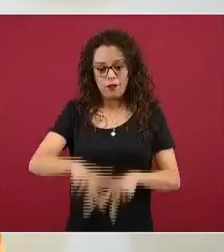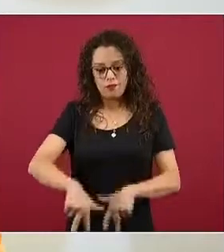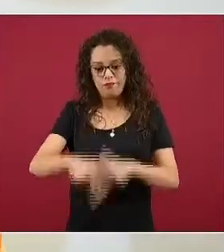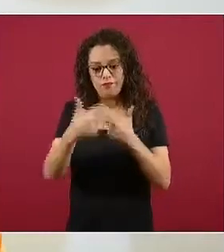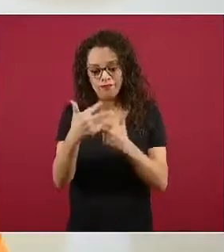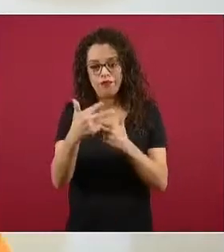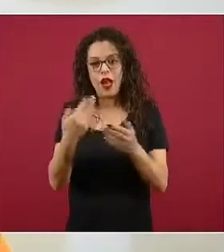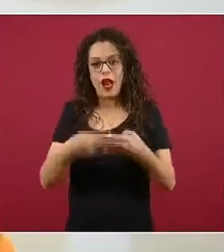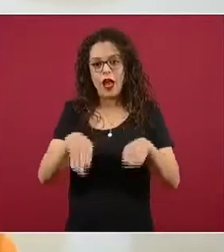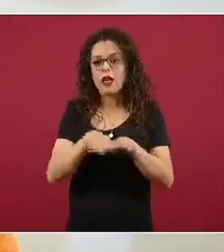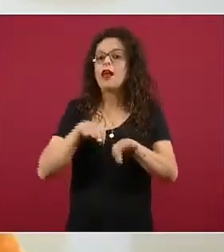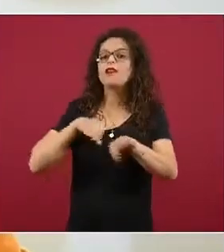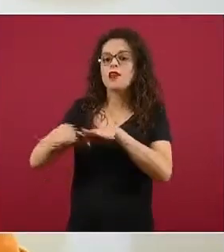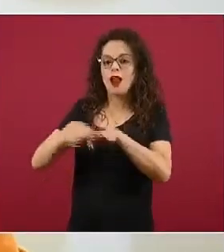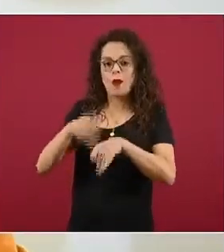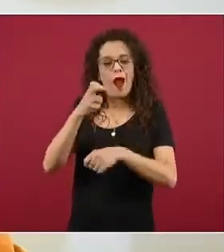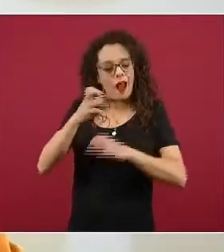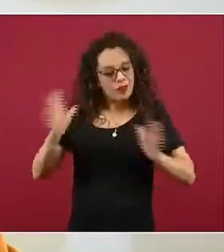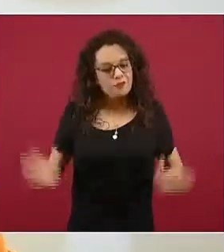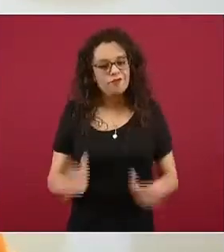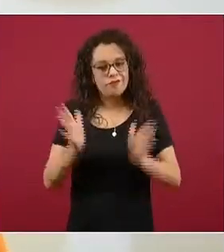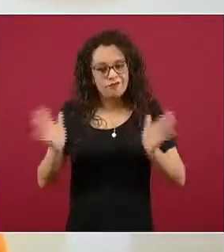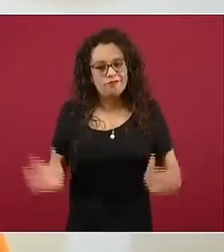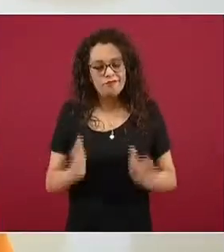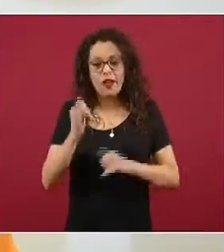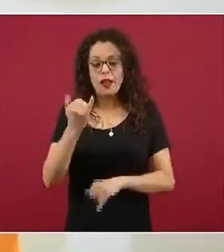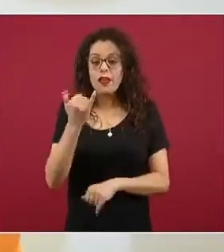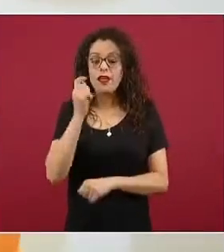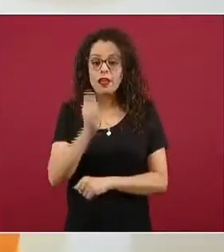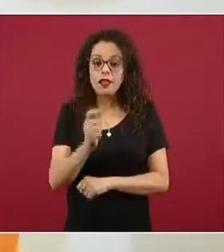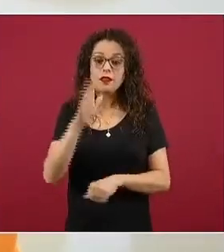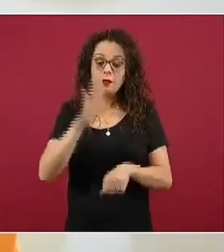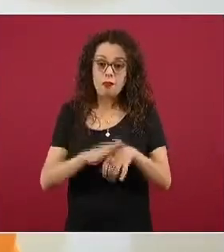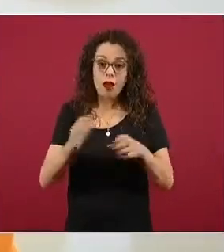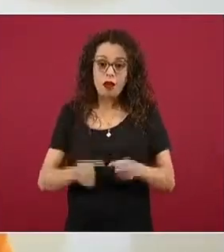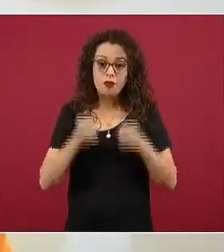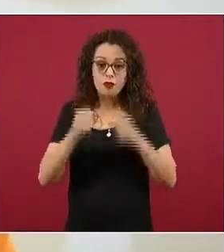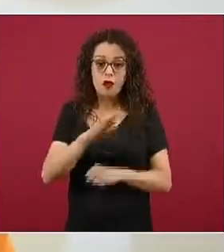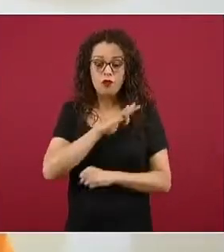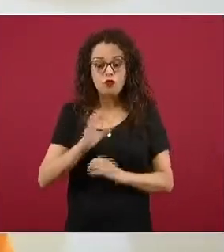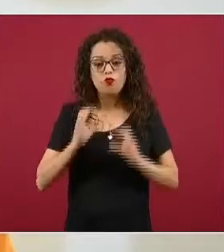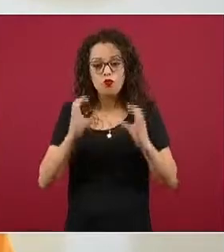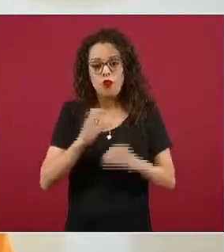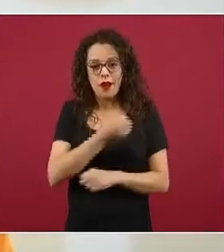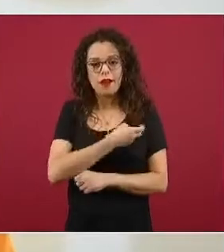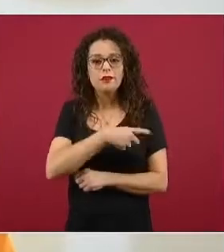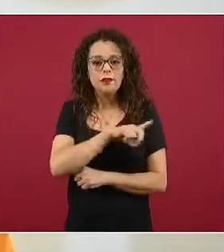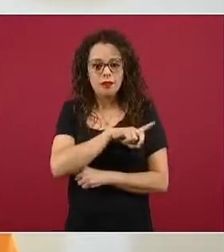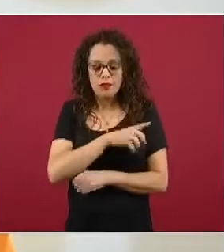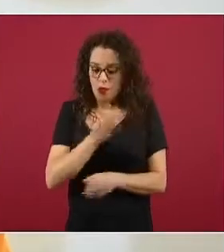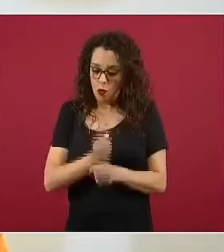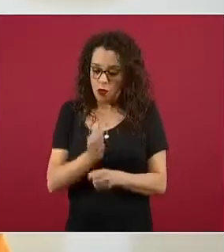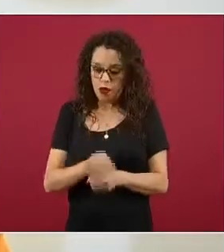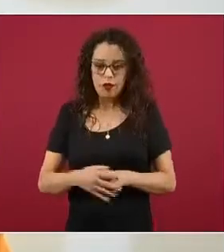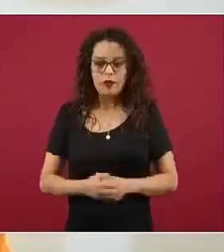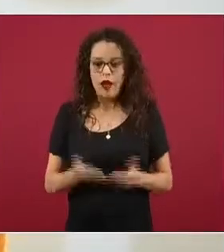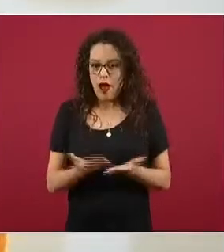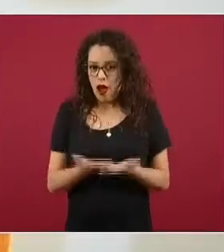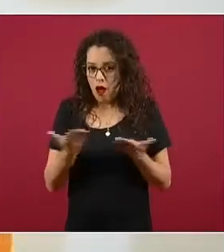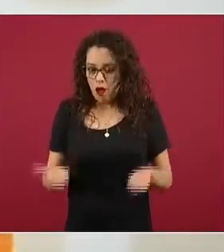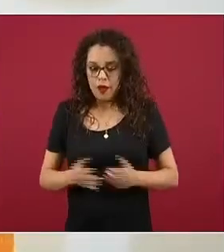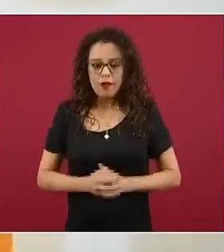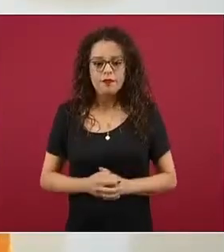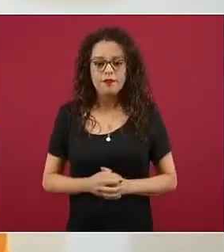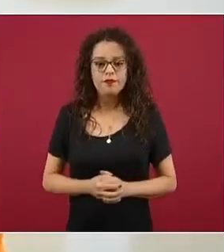alentando, la vigencia y fortalecimiento de las medidas sanitarias actuales. Todos los lineamientos sanitarios y de